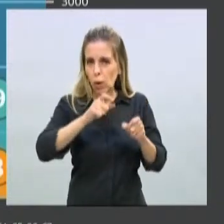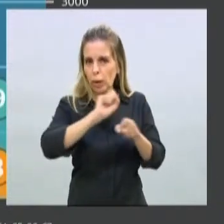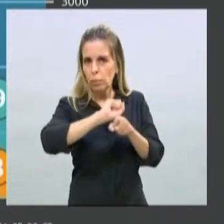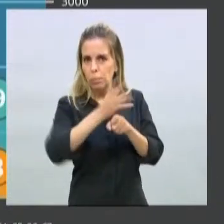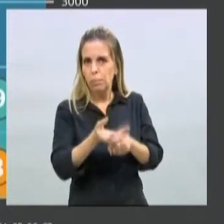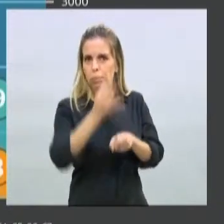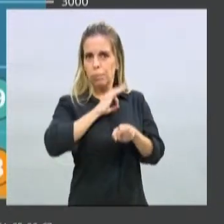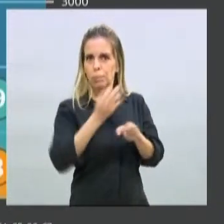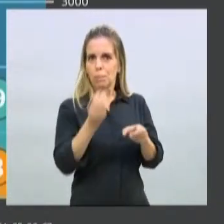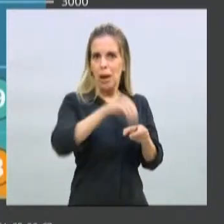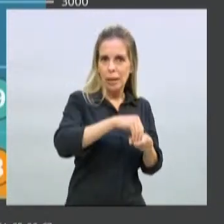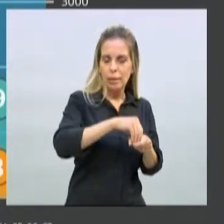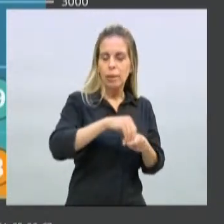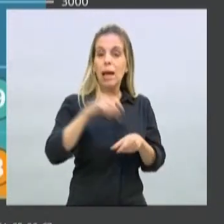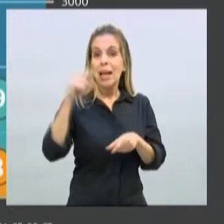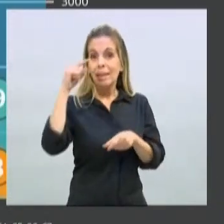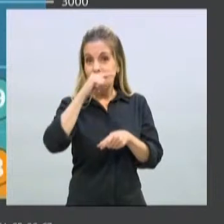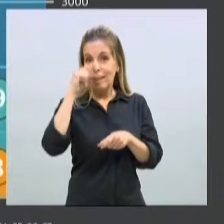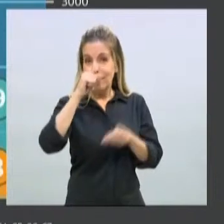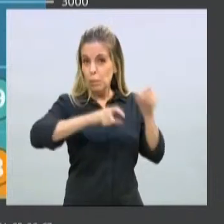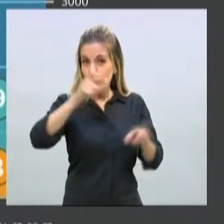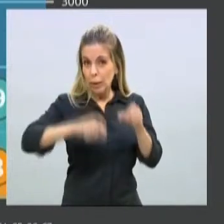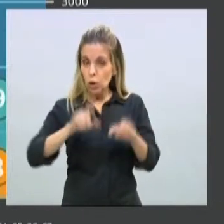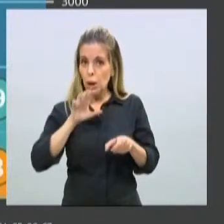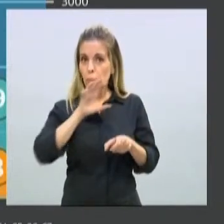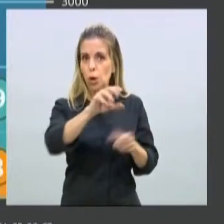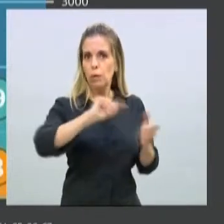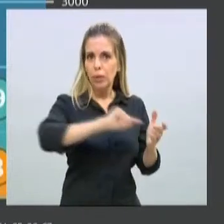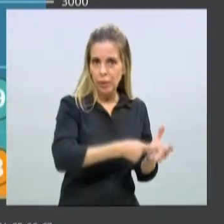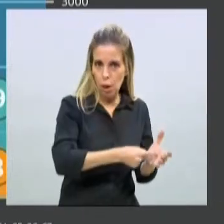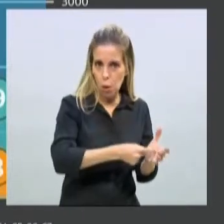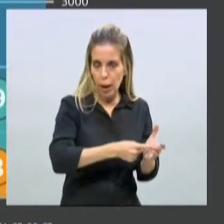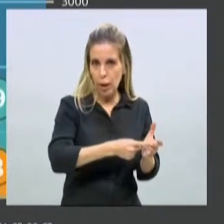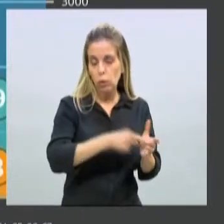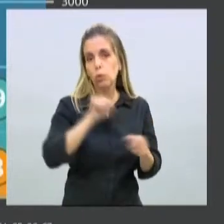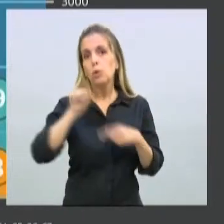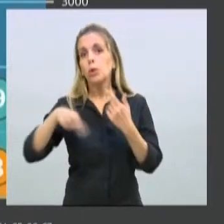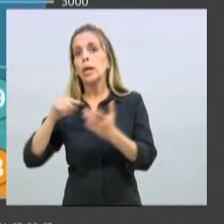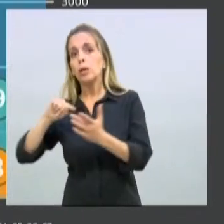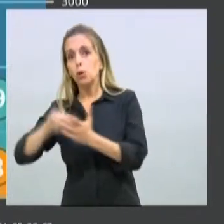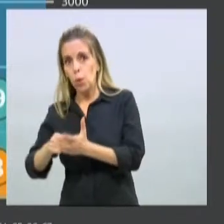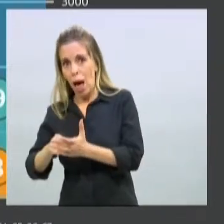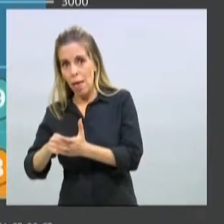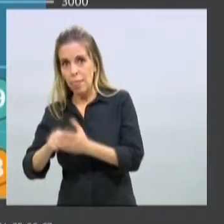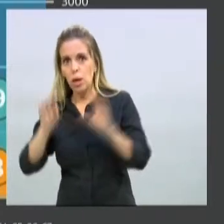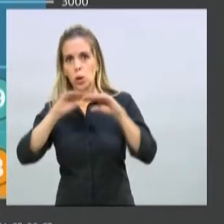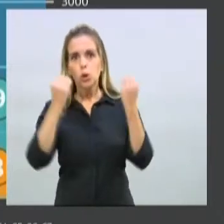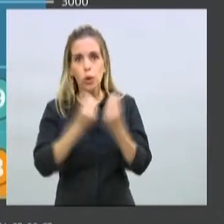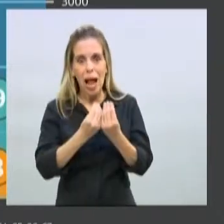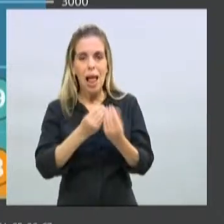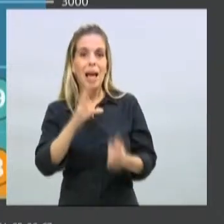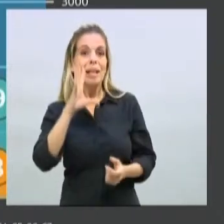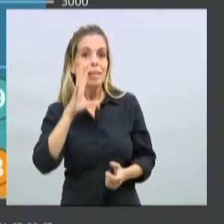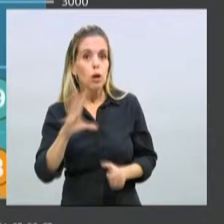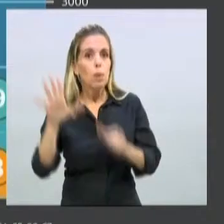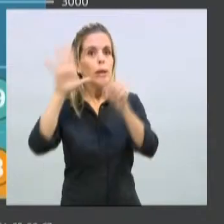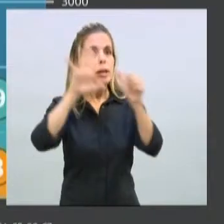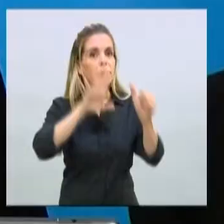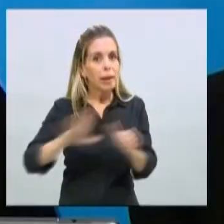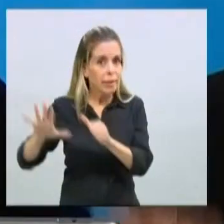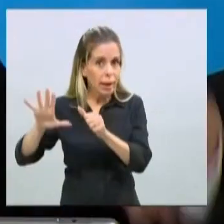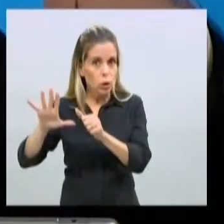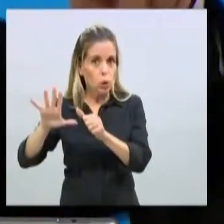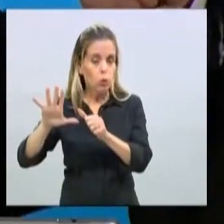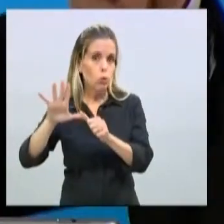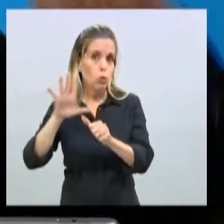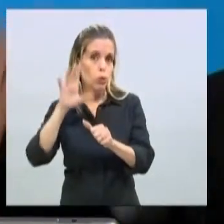77 corresponden a la provincia de Buenos Aires y 130 a la Ciudad Autónoma de Buenos Aires. En total hay 5.611 casos